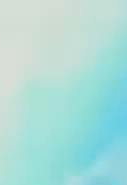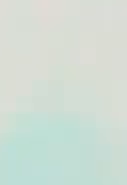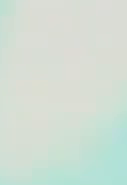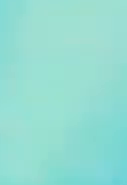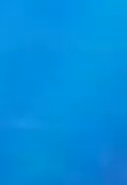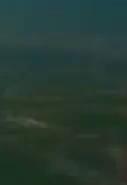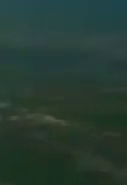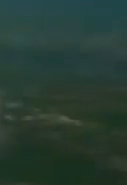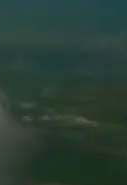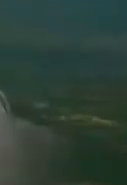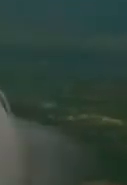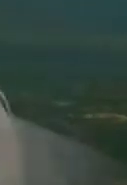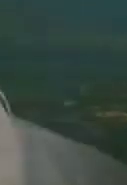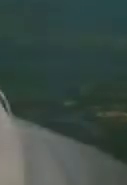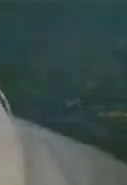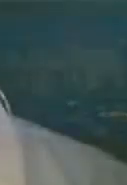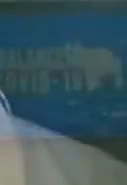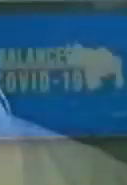de tu ejemplo.